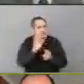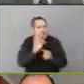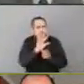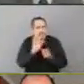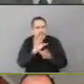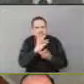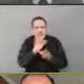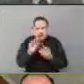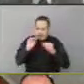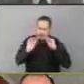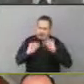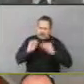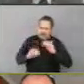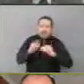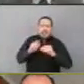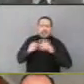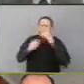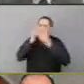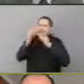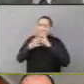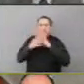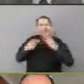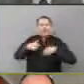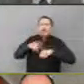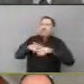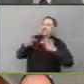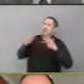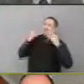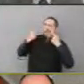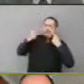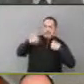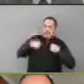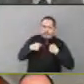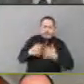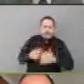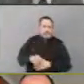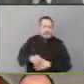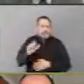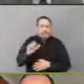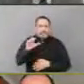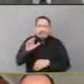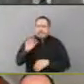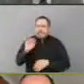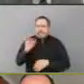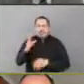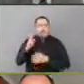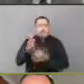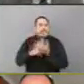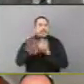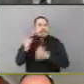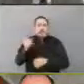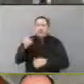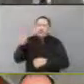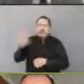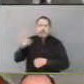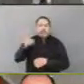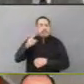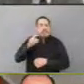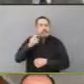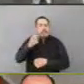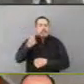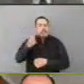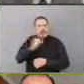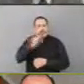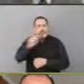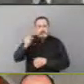reforzar la propaganda personalizada. Conforme al RAP 43 de 2009, resuelto por Sala Superior, se señala que la